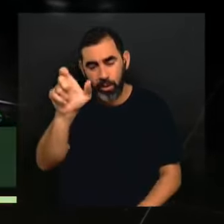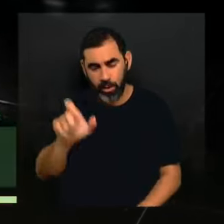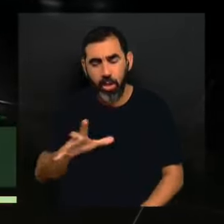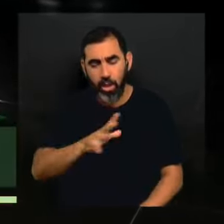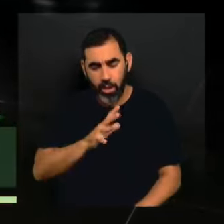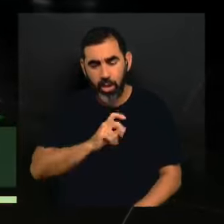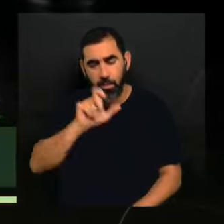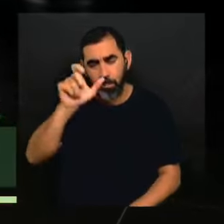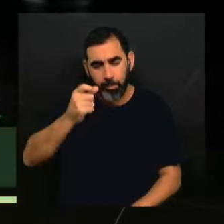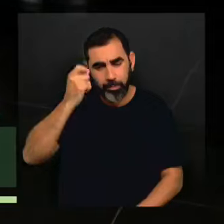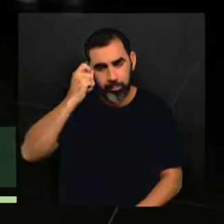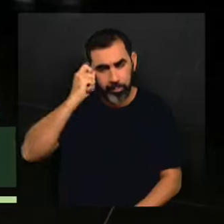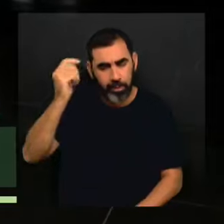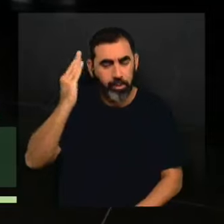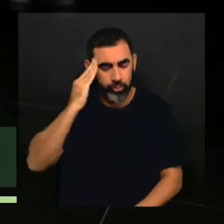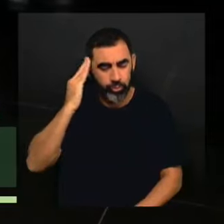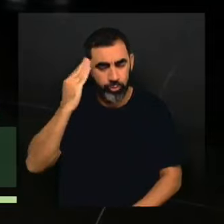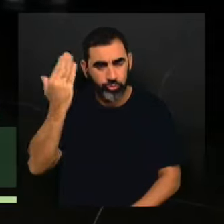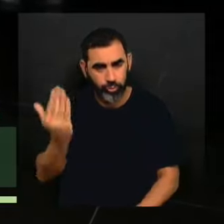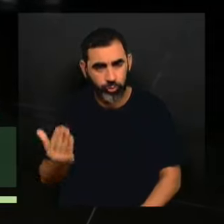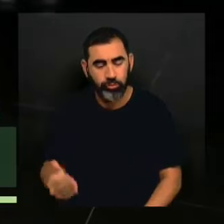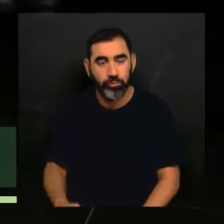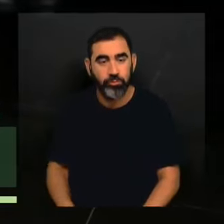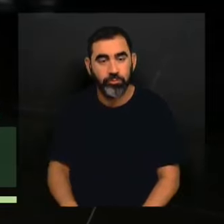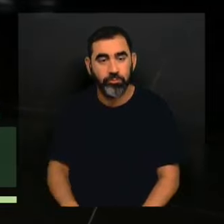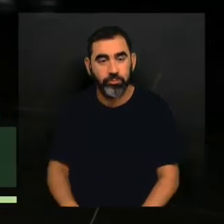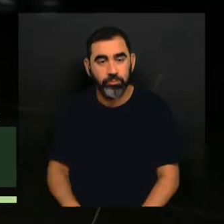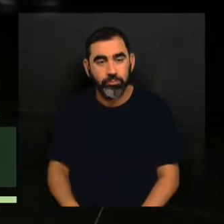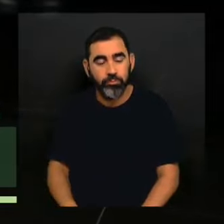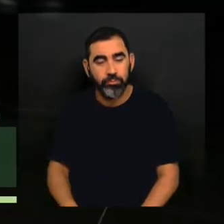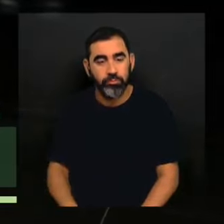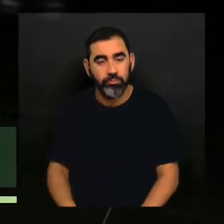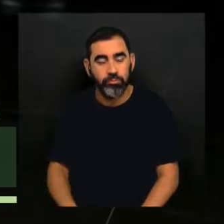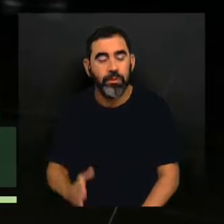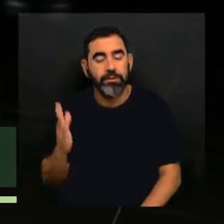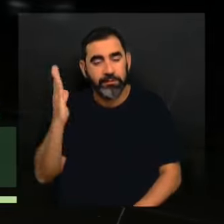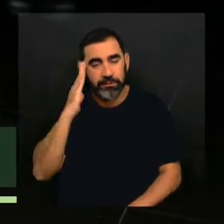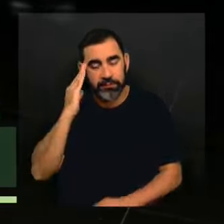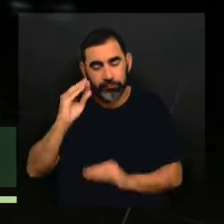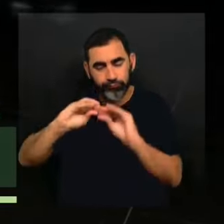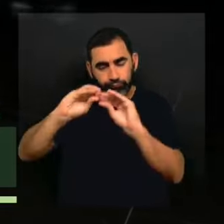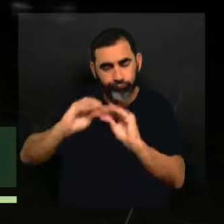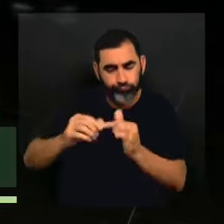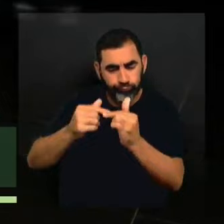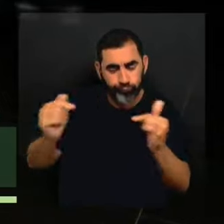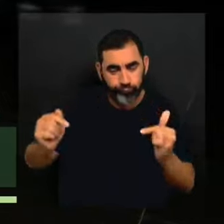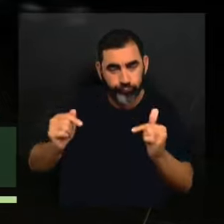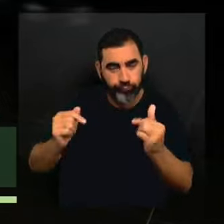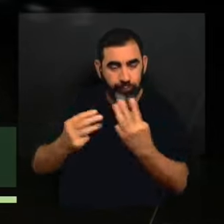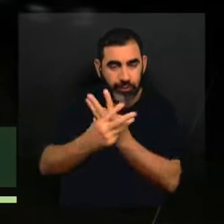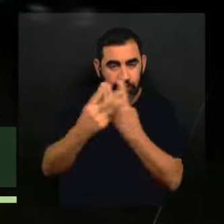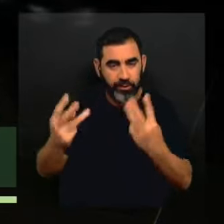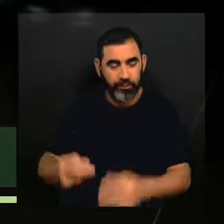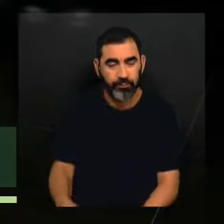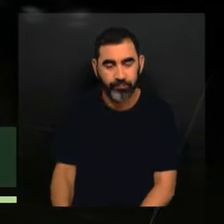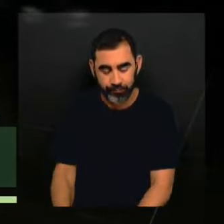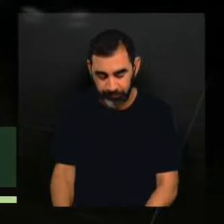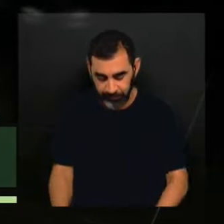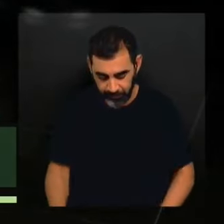capacitada para hacer estas predicciones tomar en cuenta la existencia del fenómeno del niño tomar en cuenta la existencia este fenómeno de oscilación de m